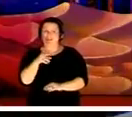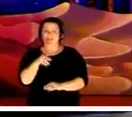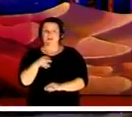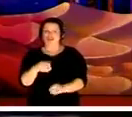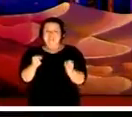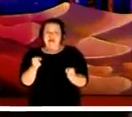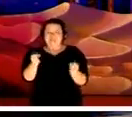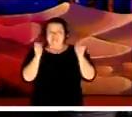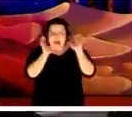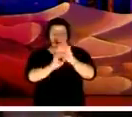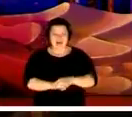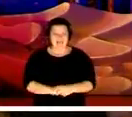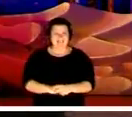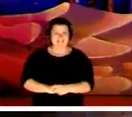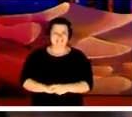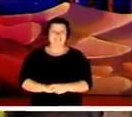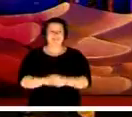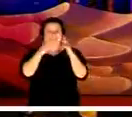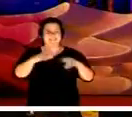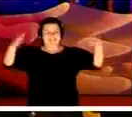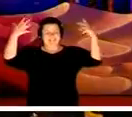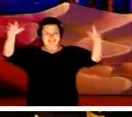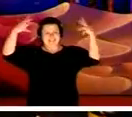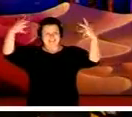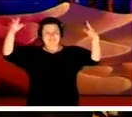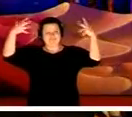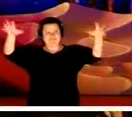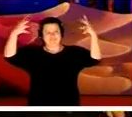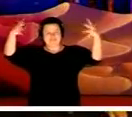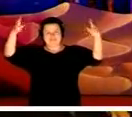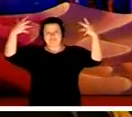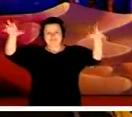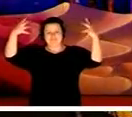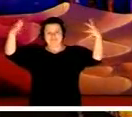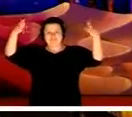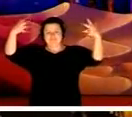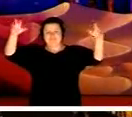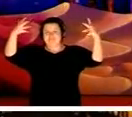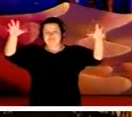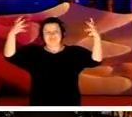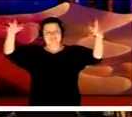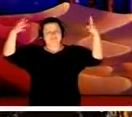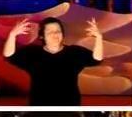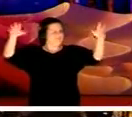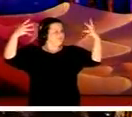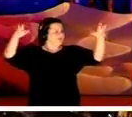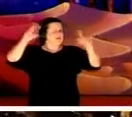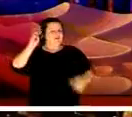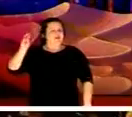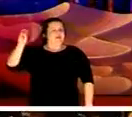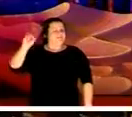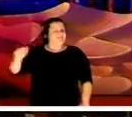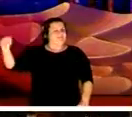Fantástica, Pinítola de Galdar interpretando con los legas esa interpretación, además fantástica,